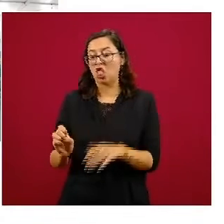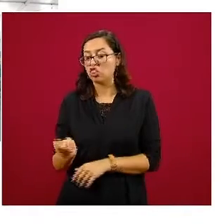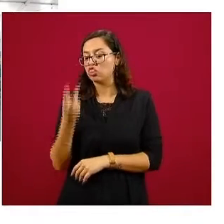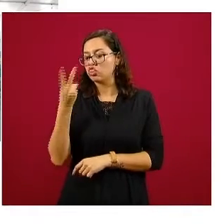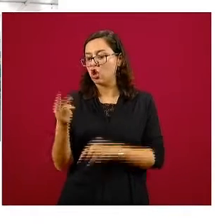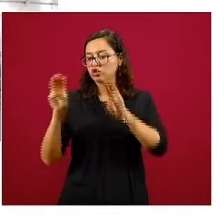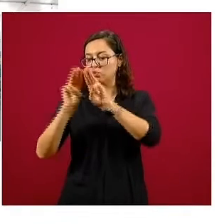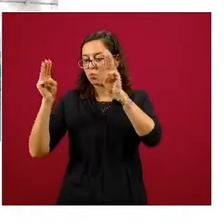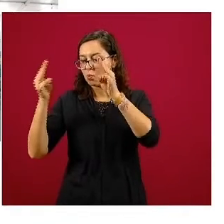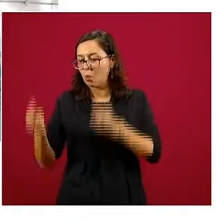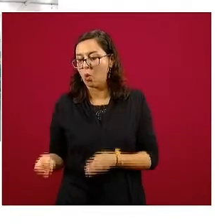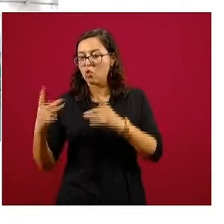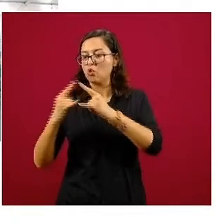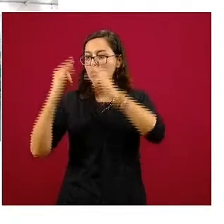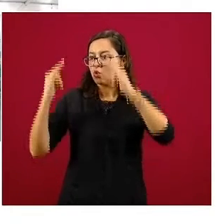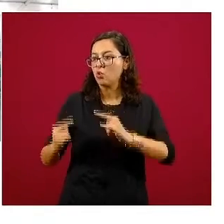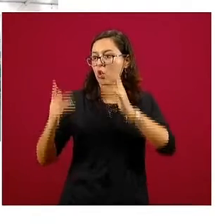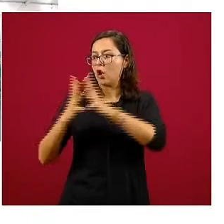presentando